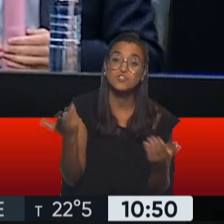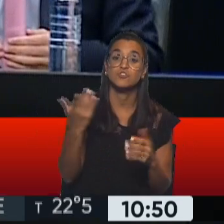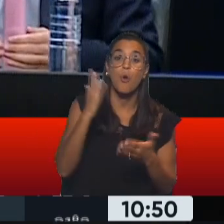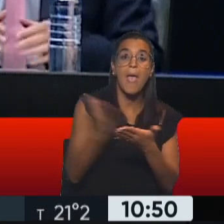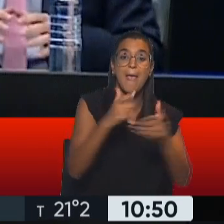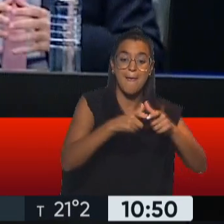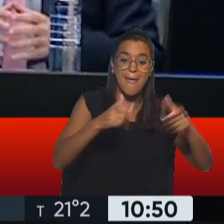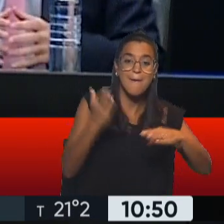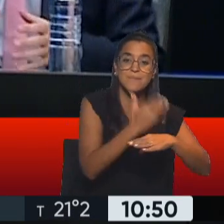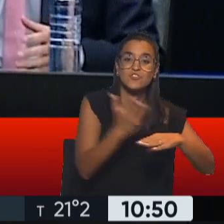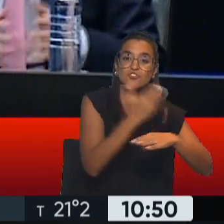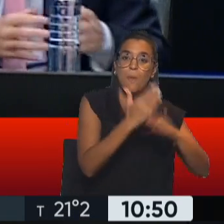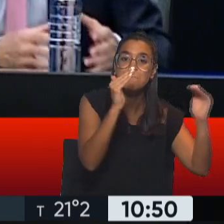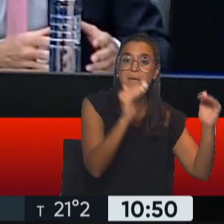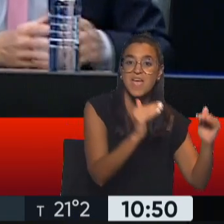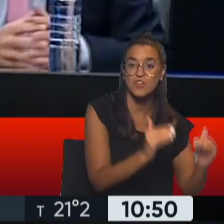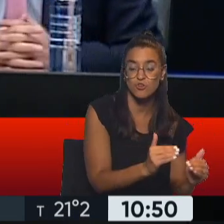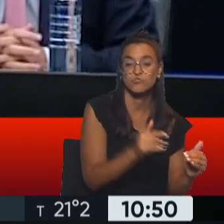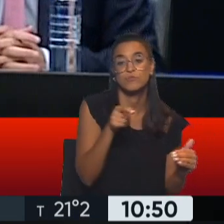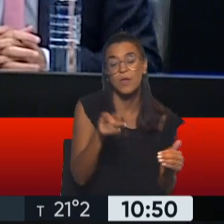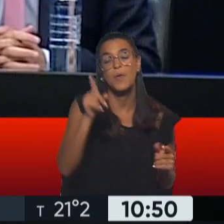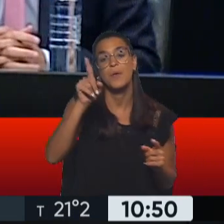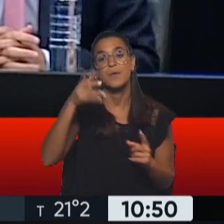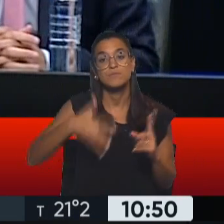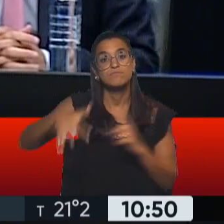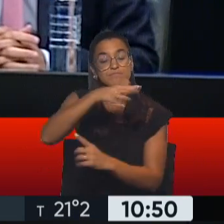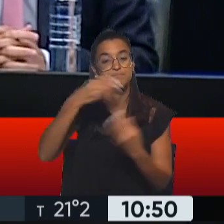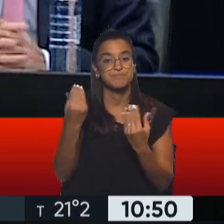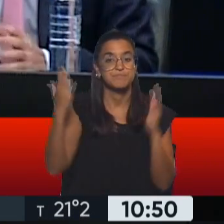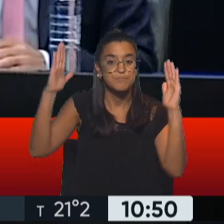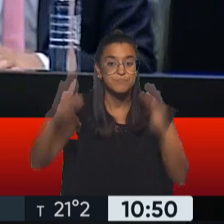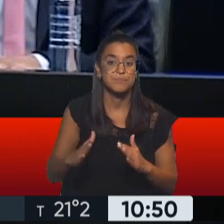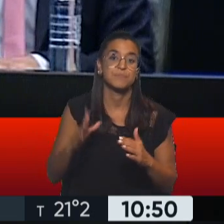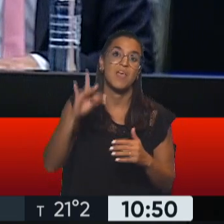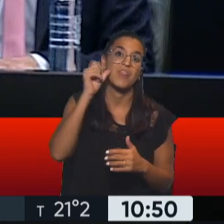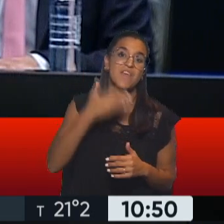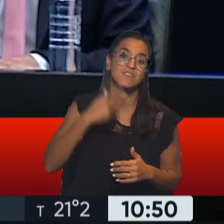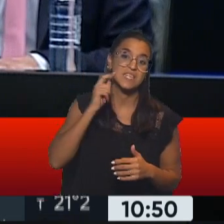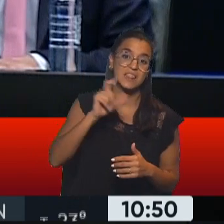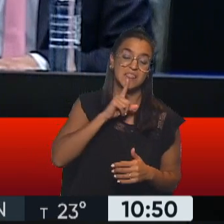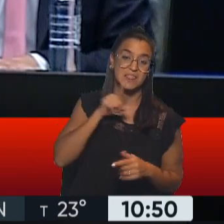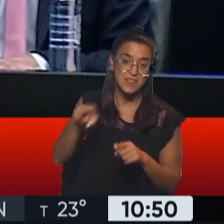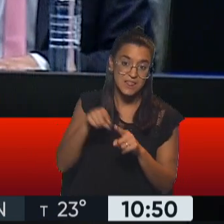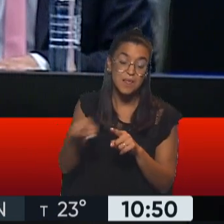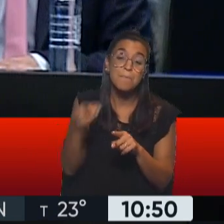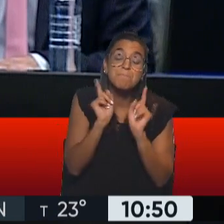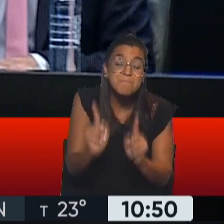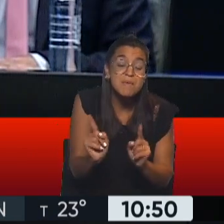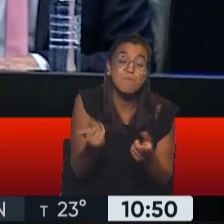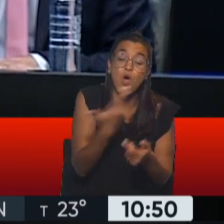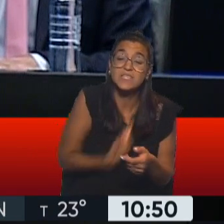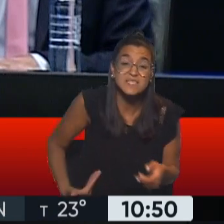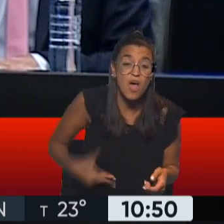emisión monetaria. Y esto se da en el contexto de reducción gradual del déficit fiscal, al mismo tiempo que el Estado juega un